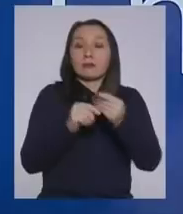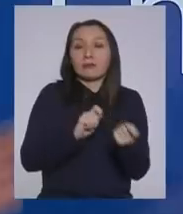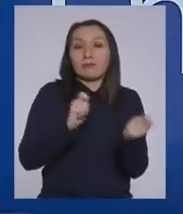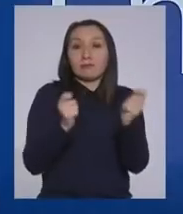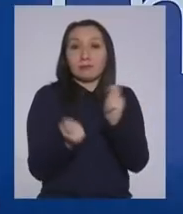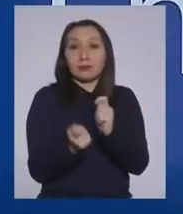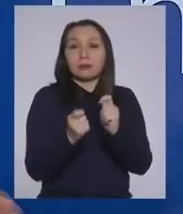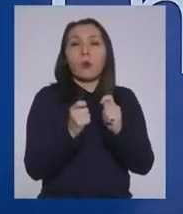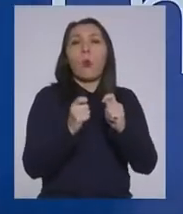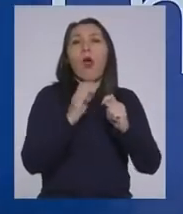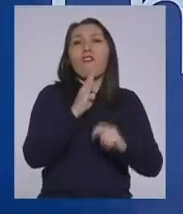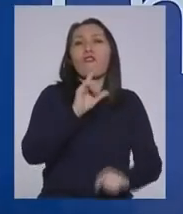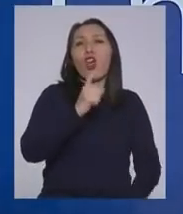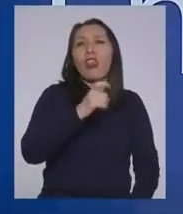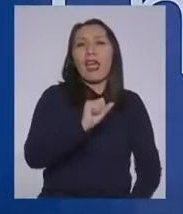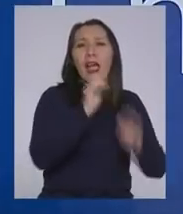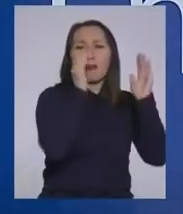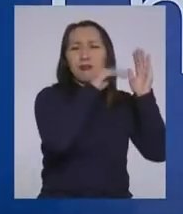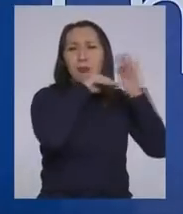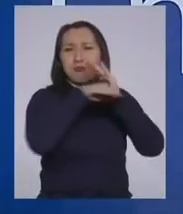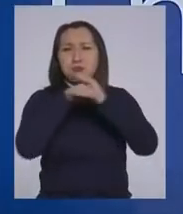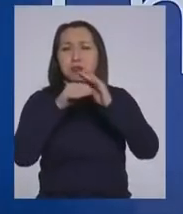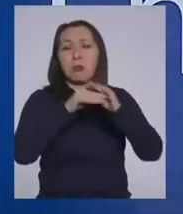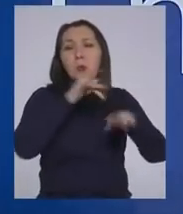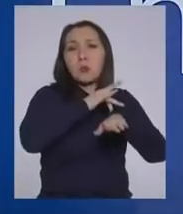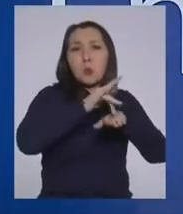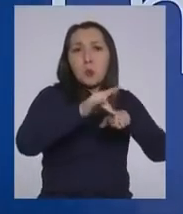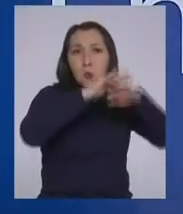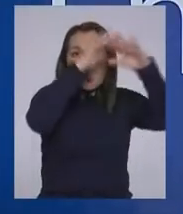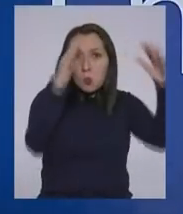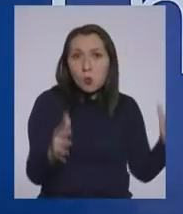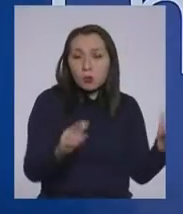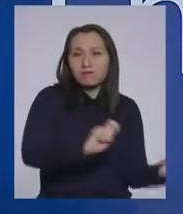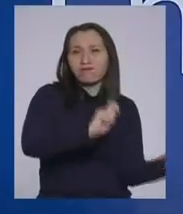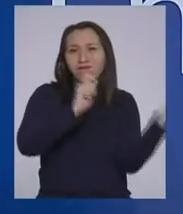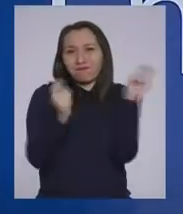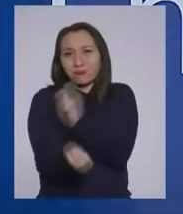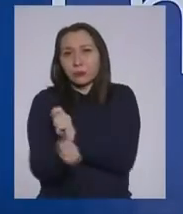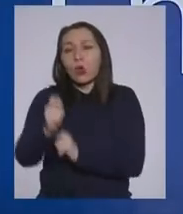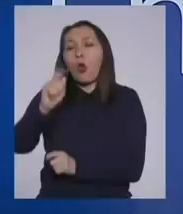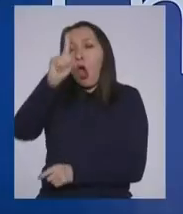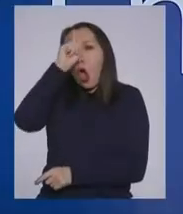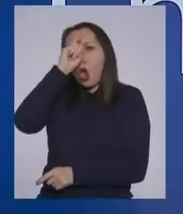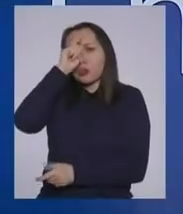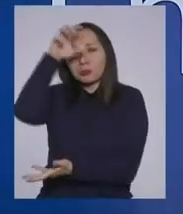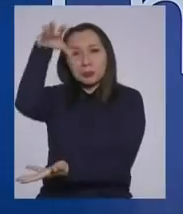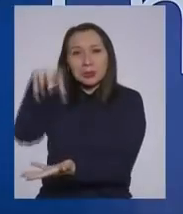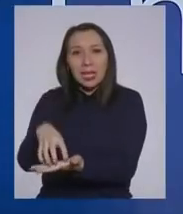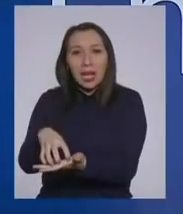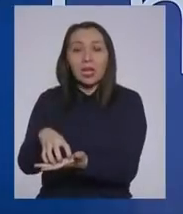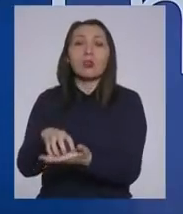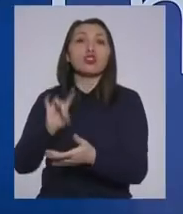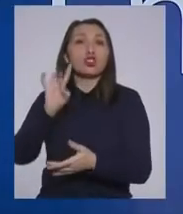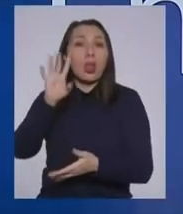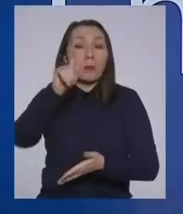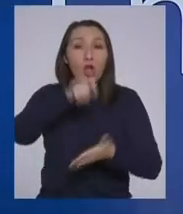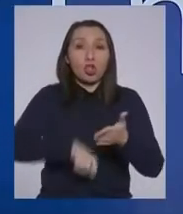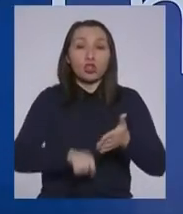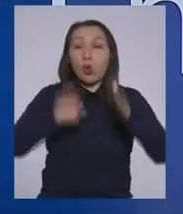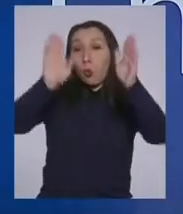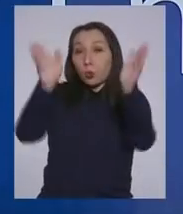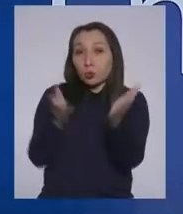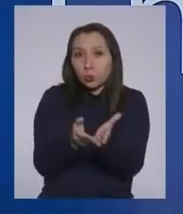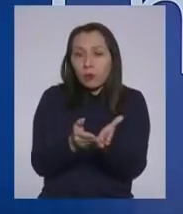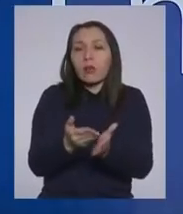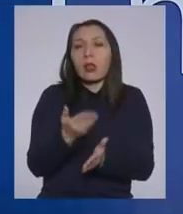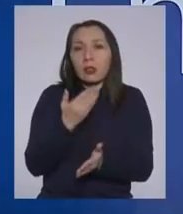transformar una bodega en un centro hospitalario son contratos que se hacen no solamente con el Centro Hospitalario Huechuraba,